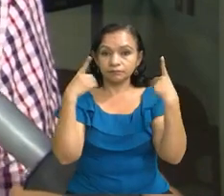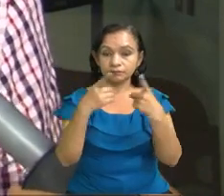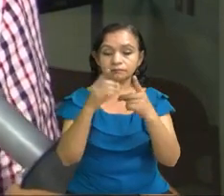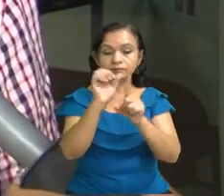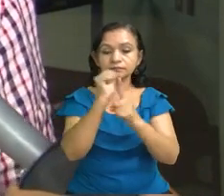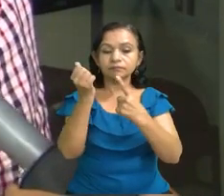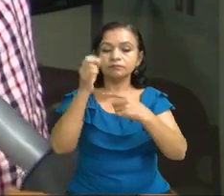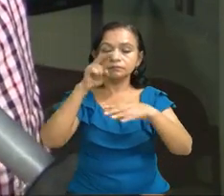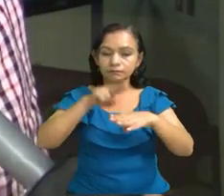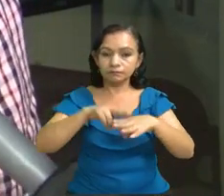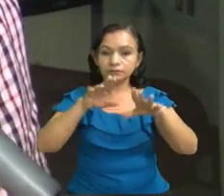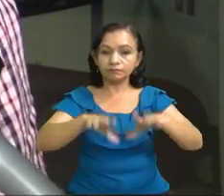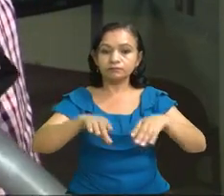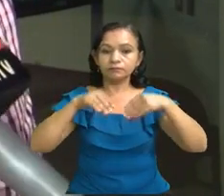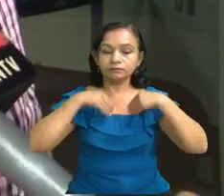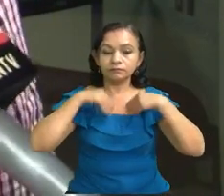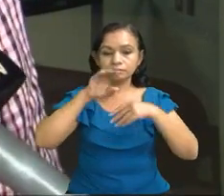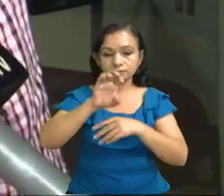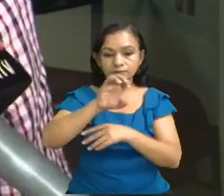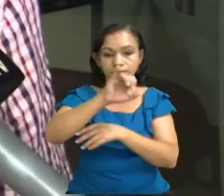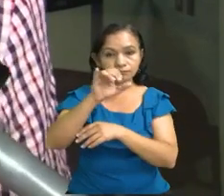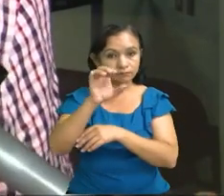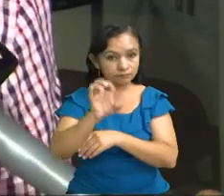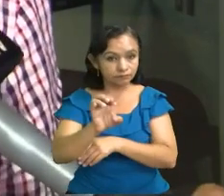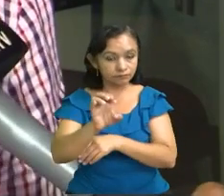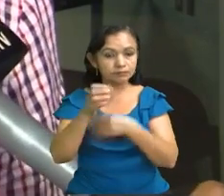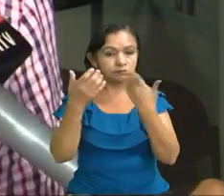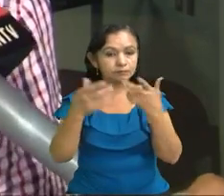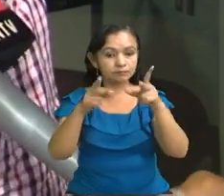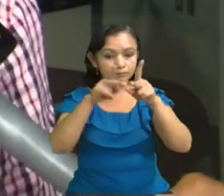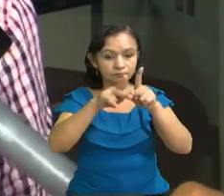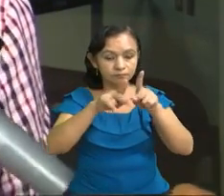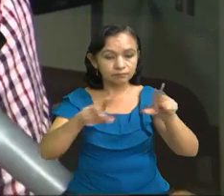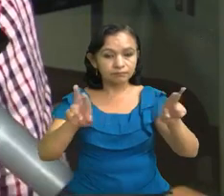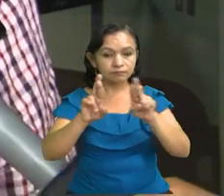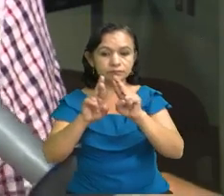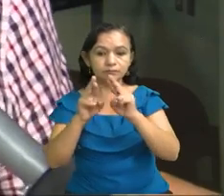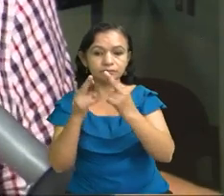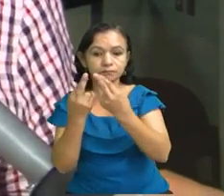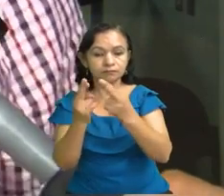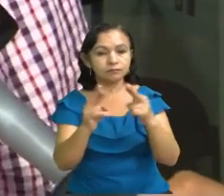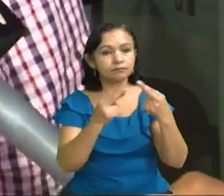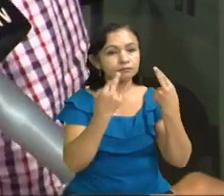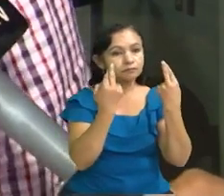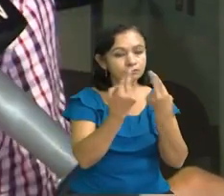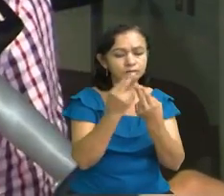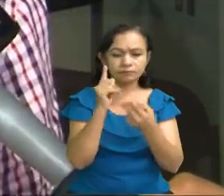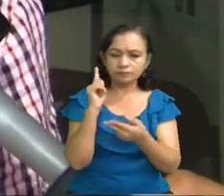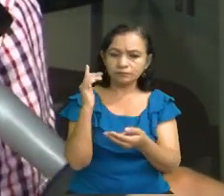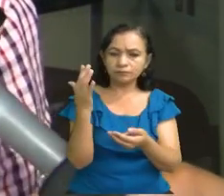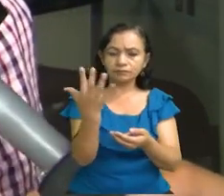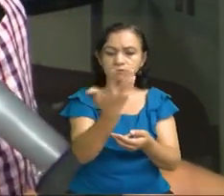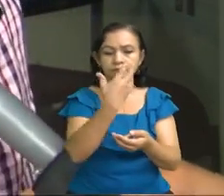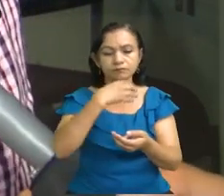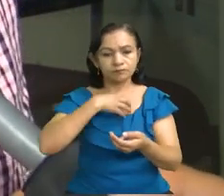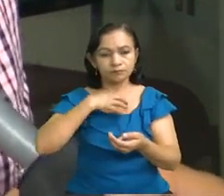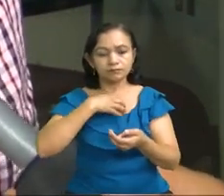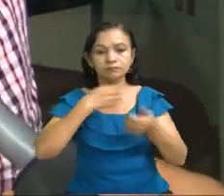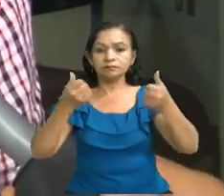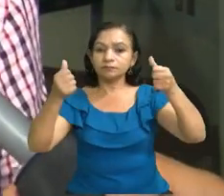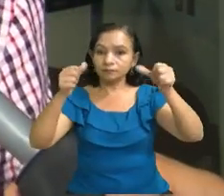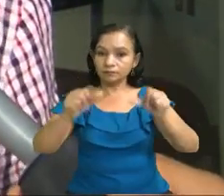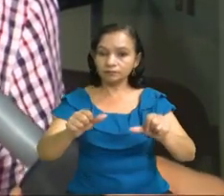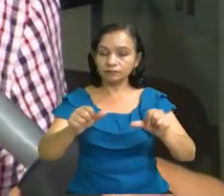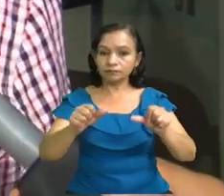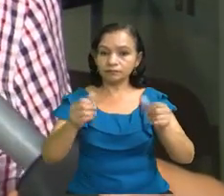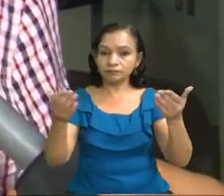Asamblea Nacional como eje también. Y hemos planificado las reuniones ordinarias, todas las reuniones que nos corresponde, y